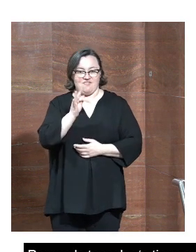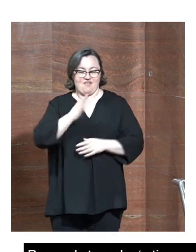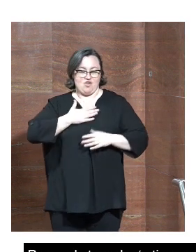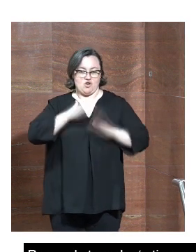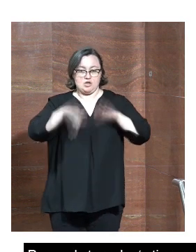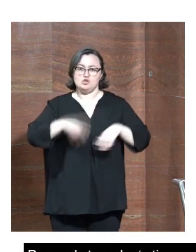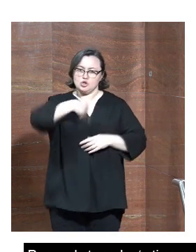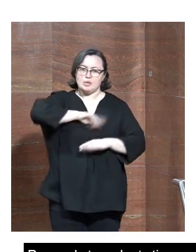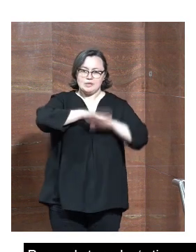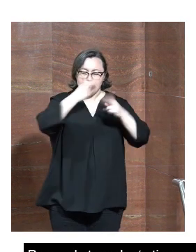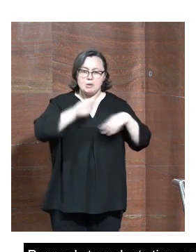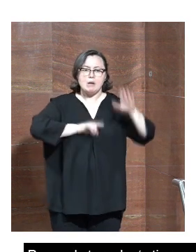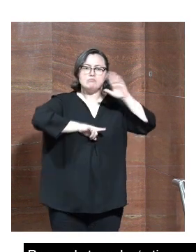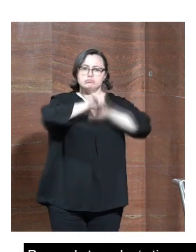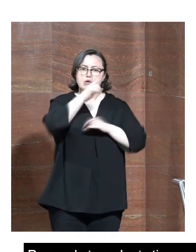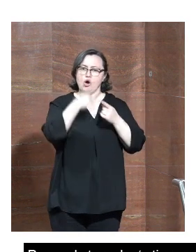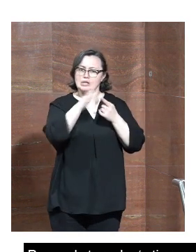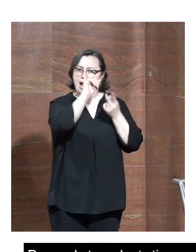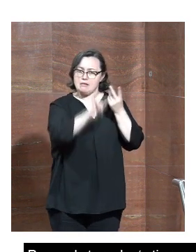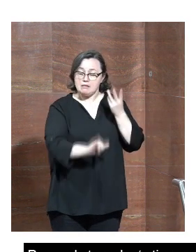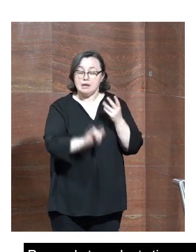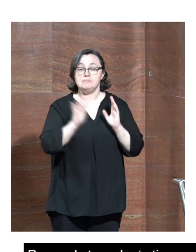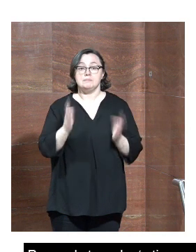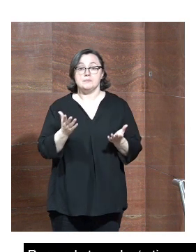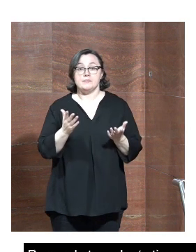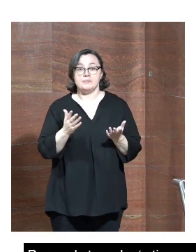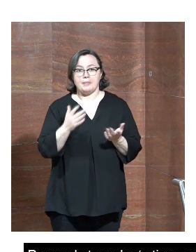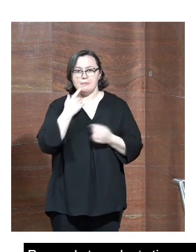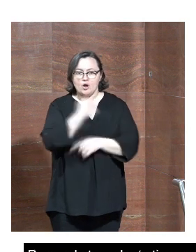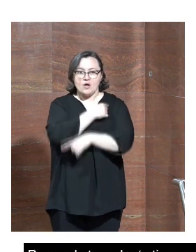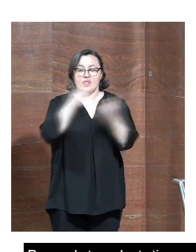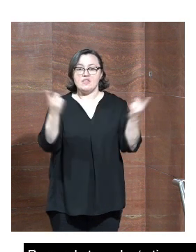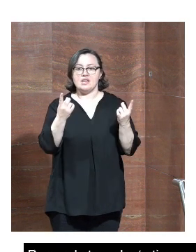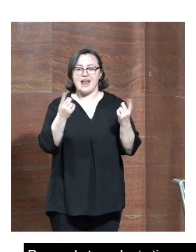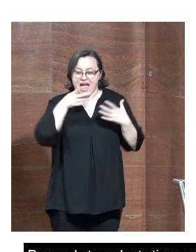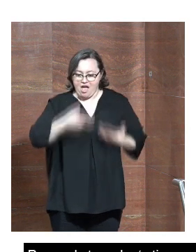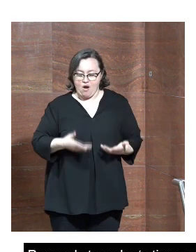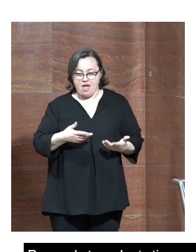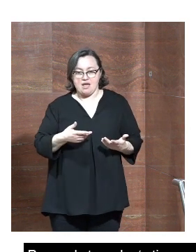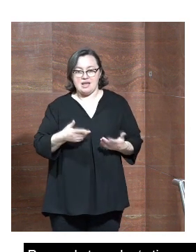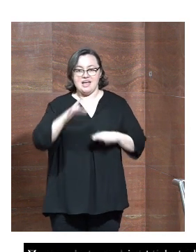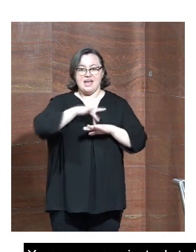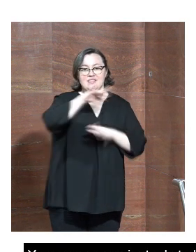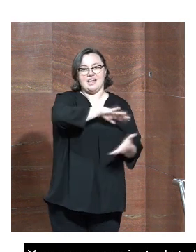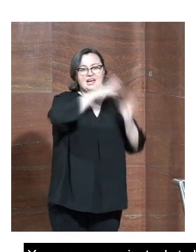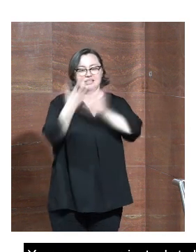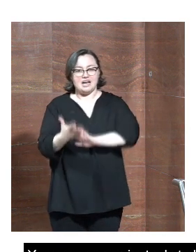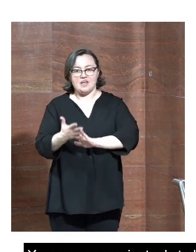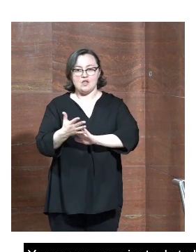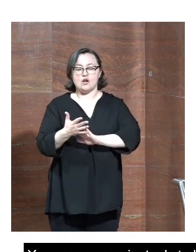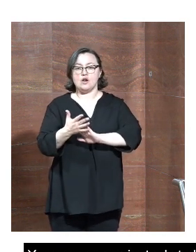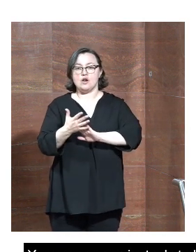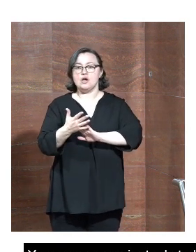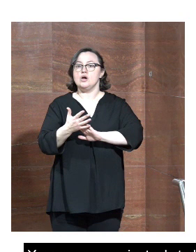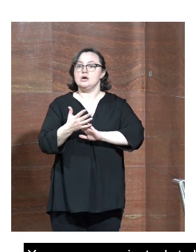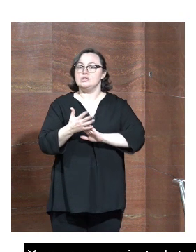hemos avanzado en muchas cosas y que, digamos, es mucho más fácil que la digitalización, convertirla